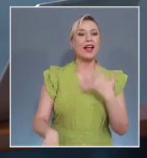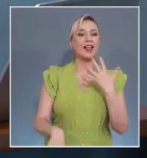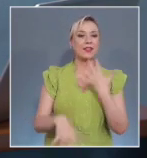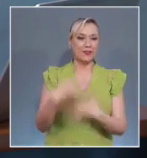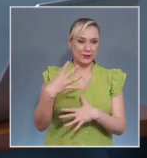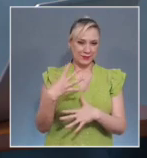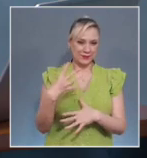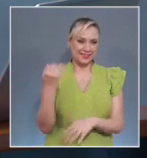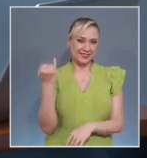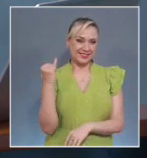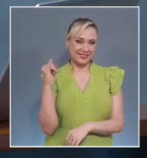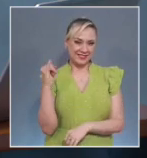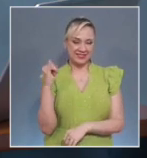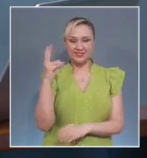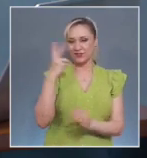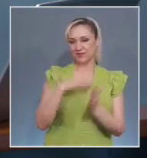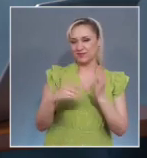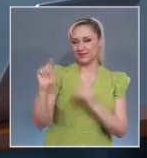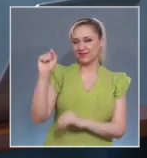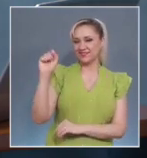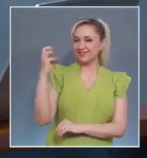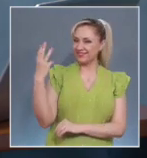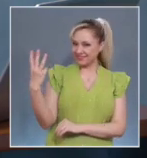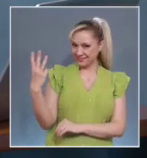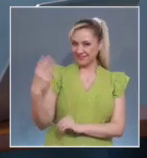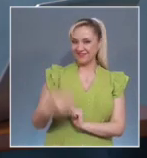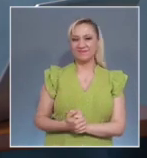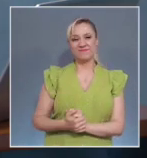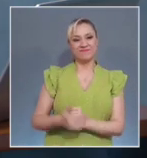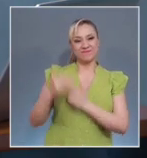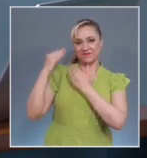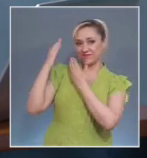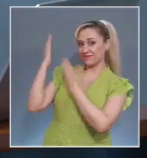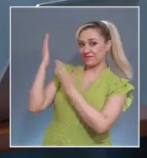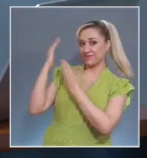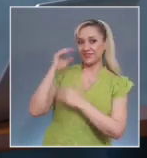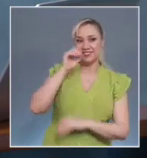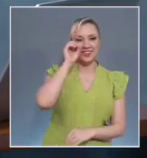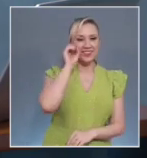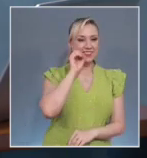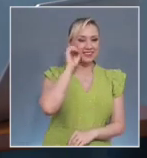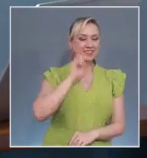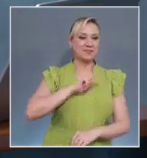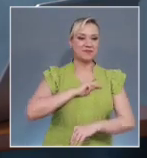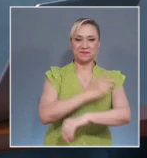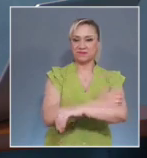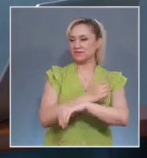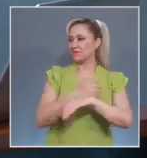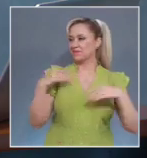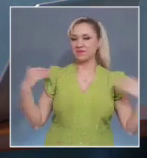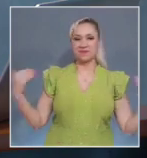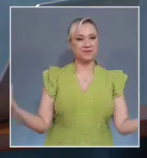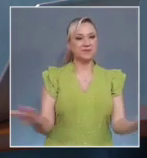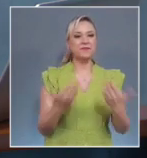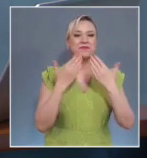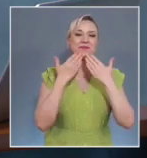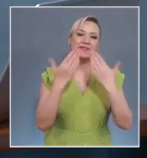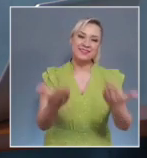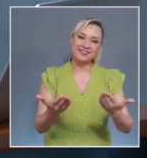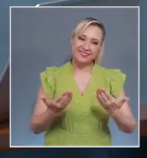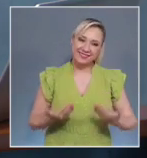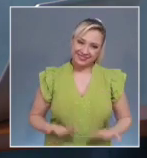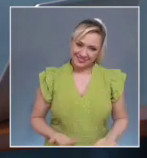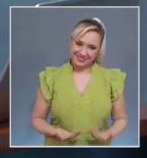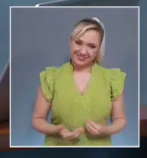de 2023. Soy Oscar González y a nombre de todo este equipo de trabajo le damos la más cordial bienvenida